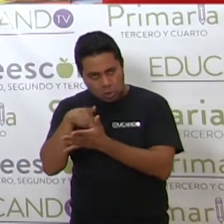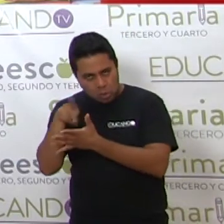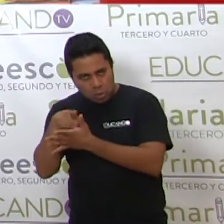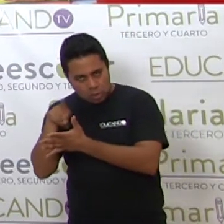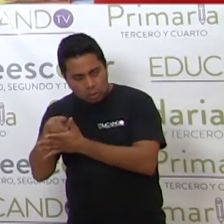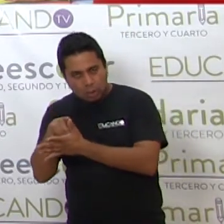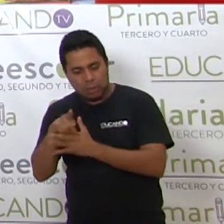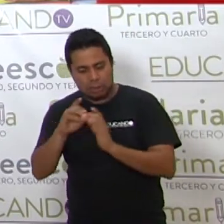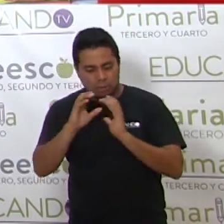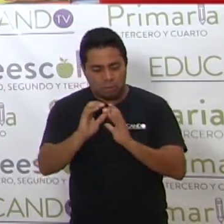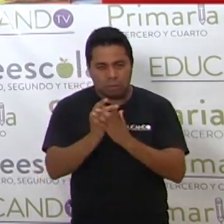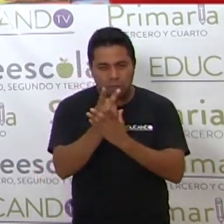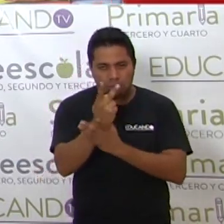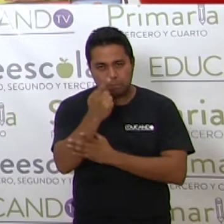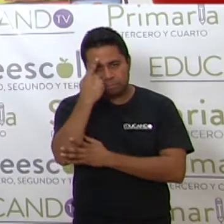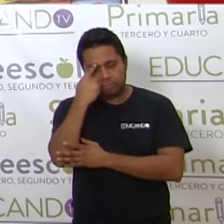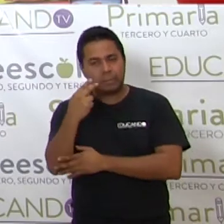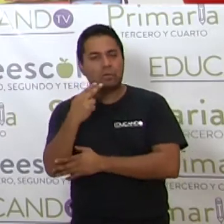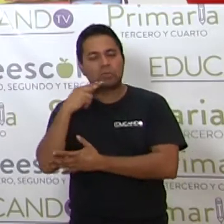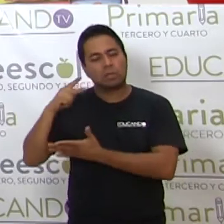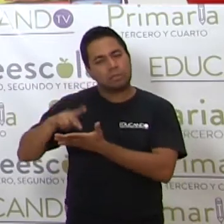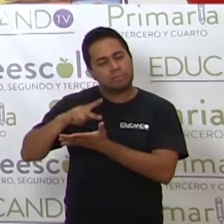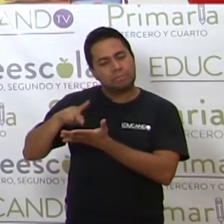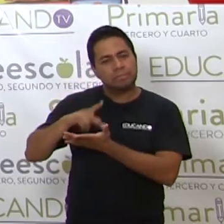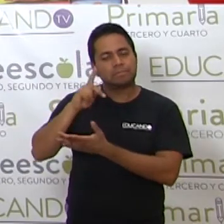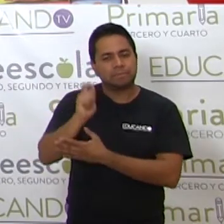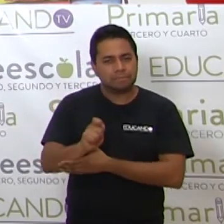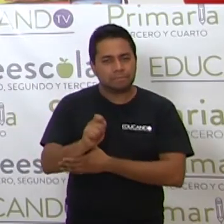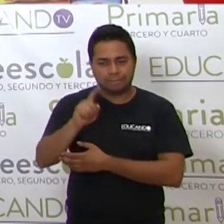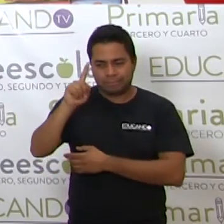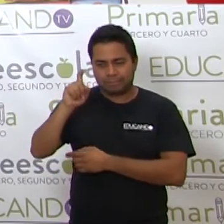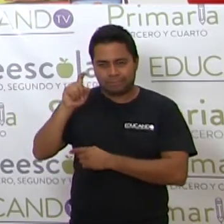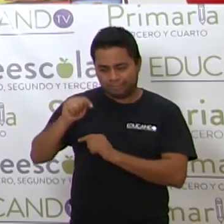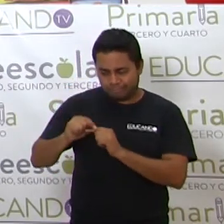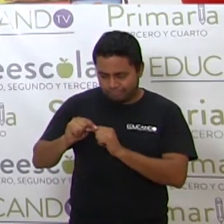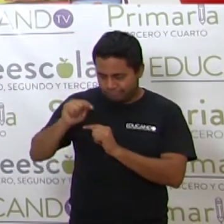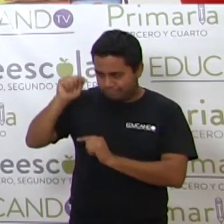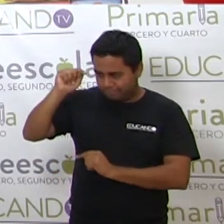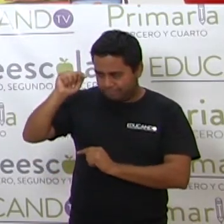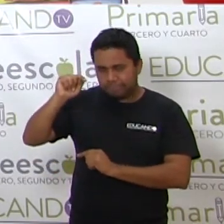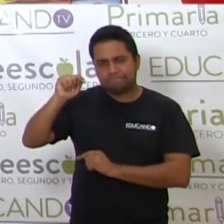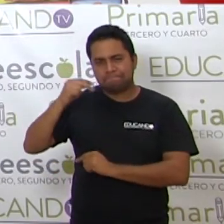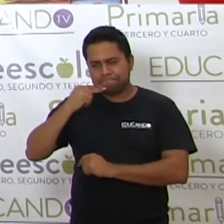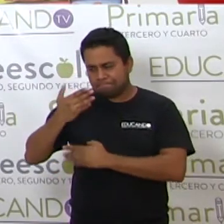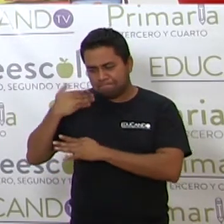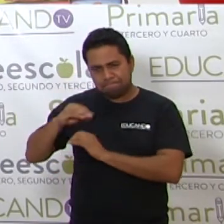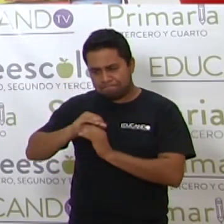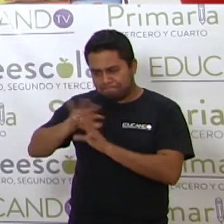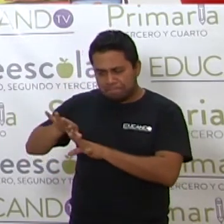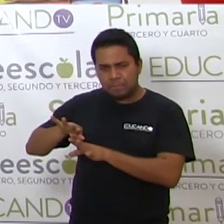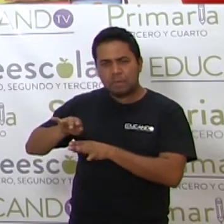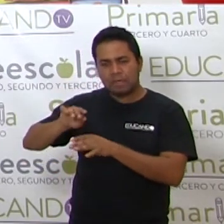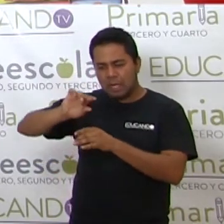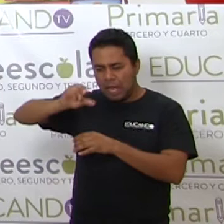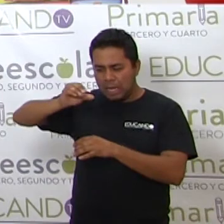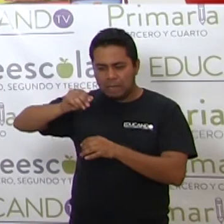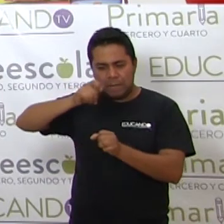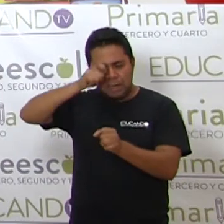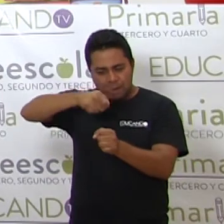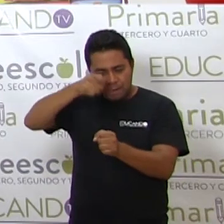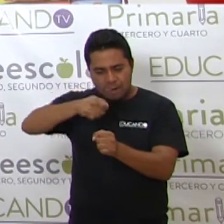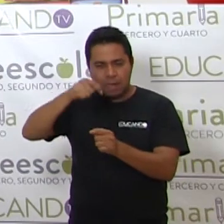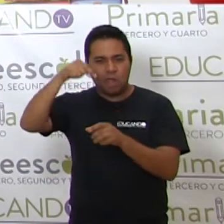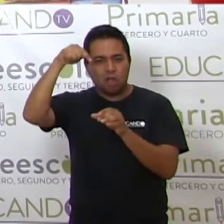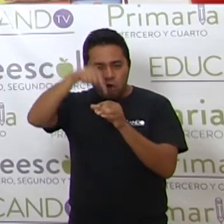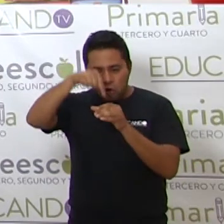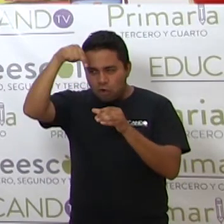y para reciclar ya saben los botes de agua que ya usamos a la tapa le hacemos unos ojitos y